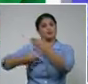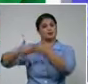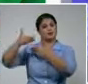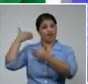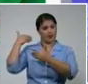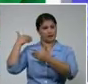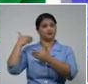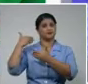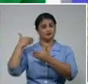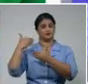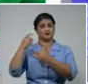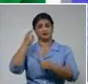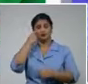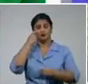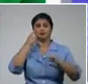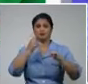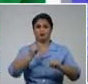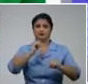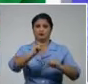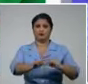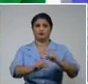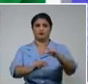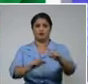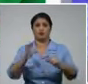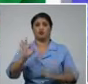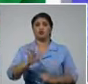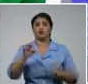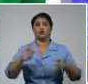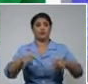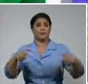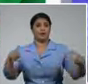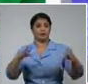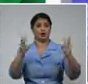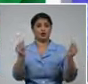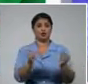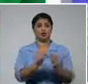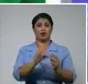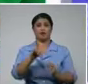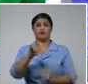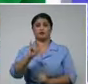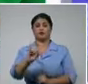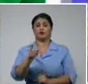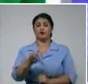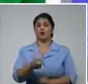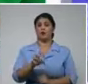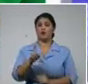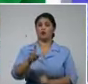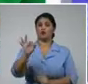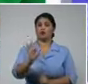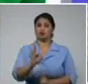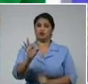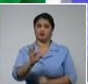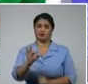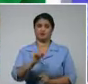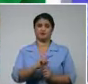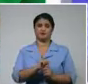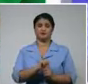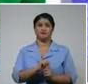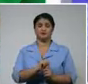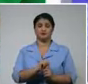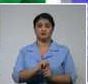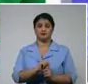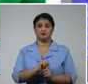porciento se ha ido incrementando, ya es el 96,1%. Si usted dijera dónde yo quiero encontrar el mayor